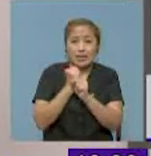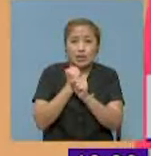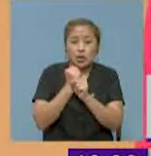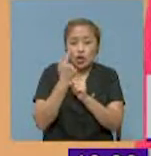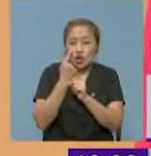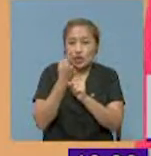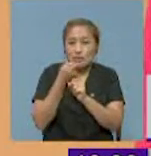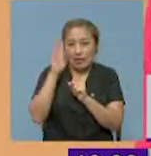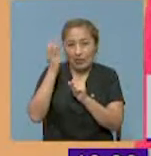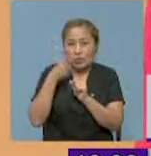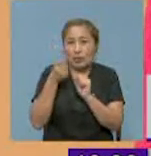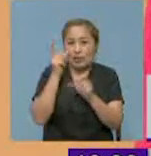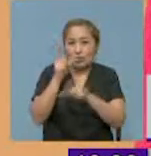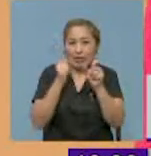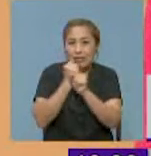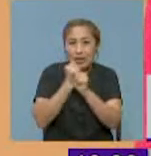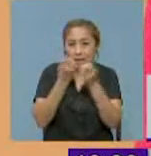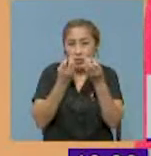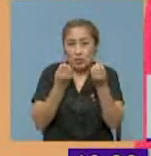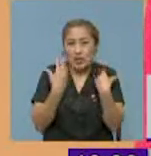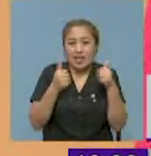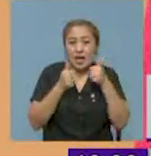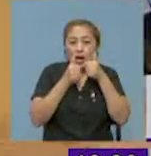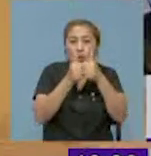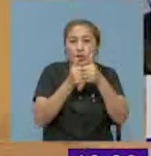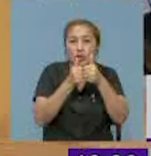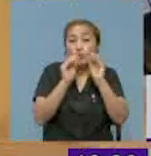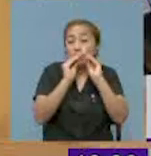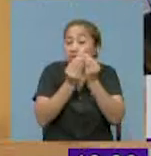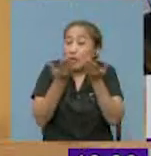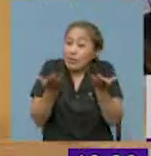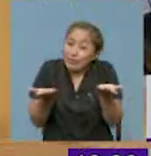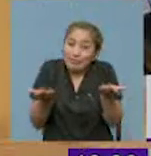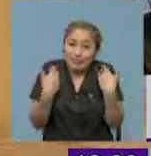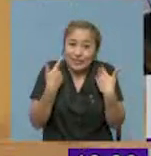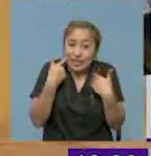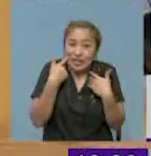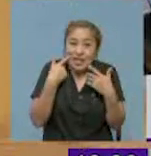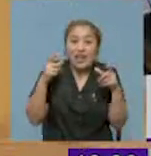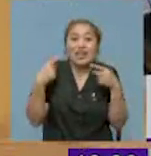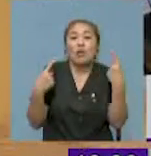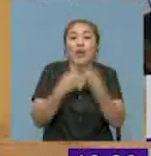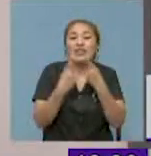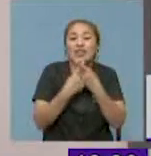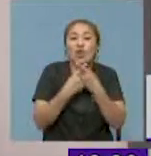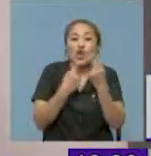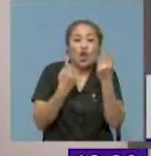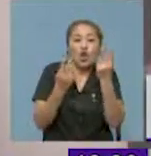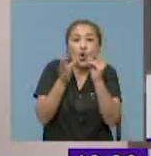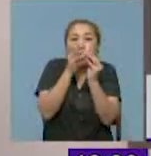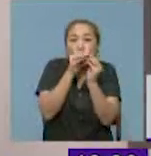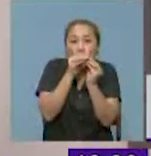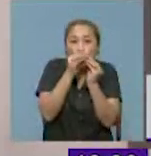sabemos es un laburante que tiene que ir acompañado también por los resultados que se dé ese combo no